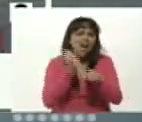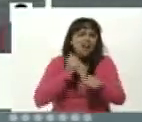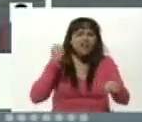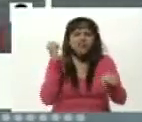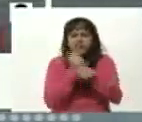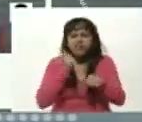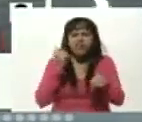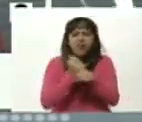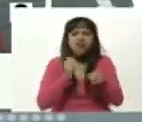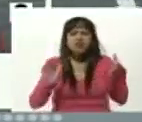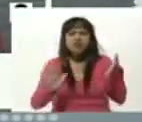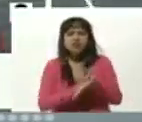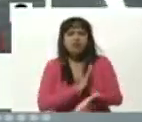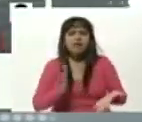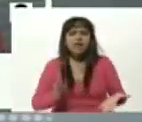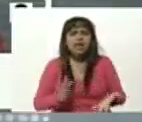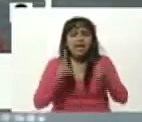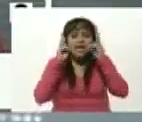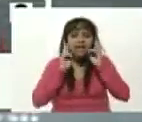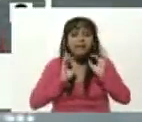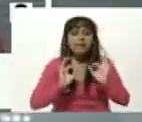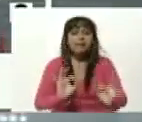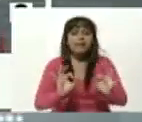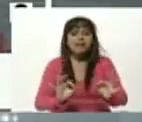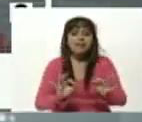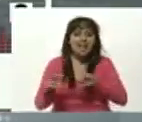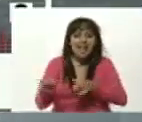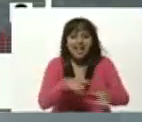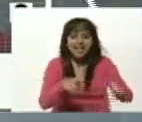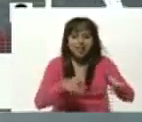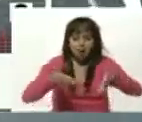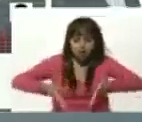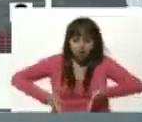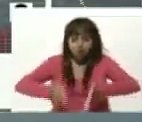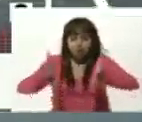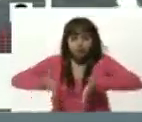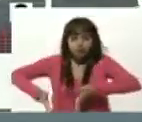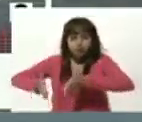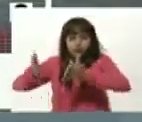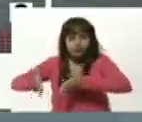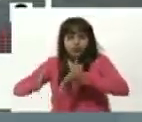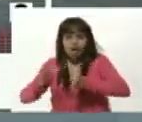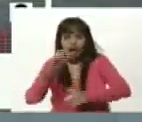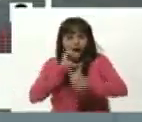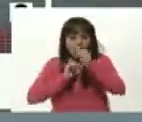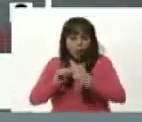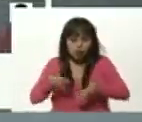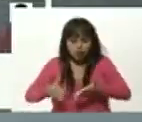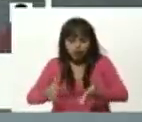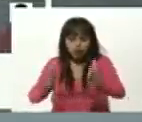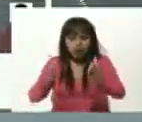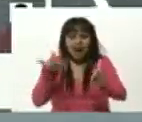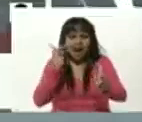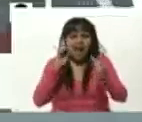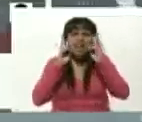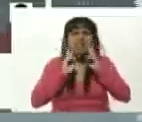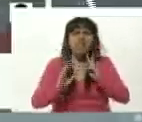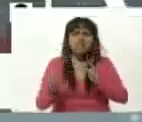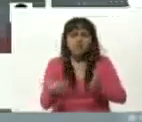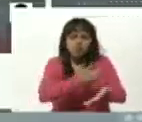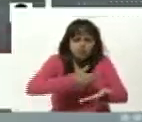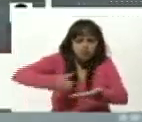trabajos de limpieza de ríos, caños, de todos los afluentes que tienen esos ríos, de todas